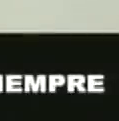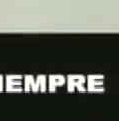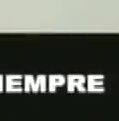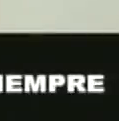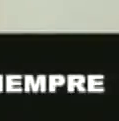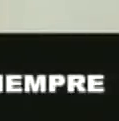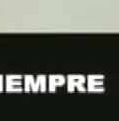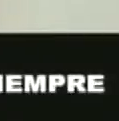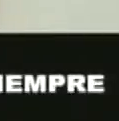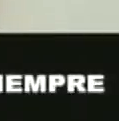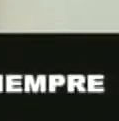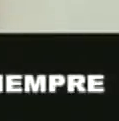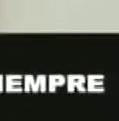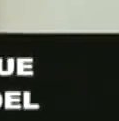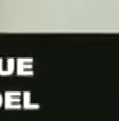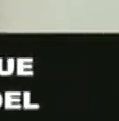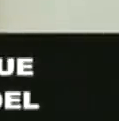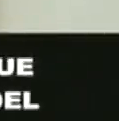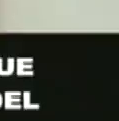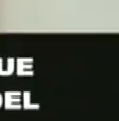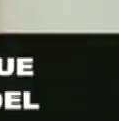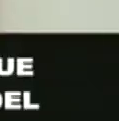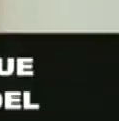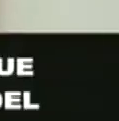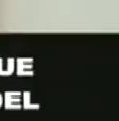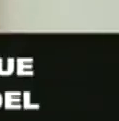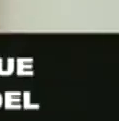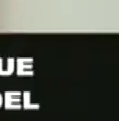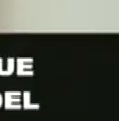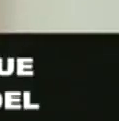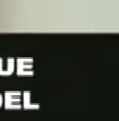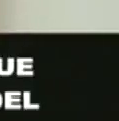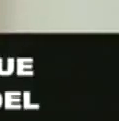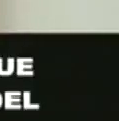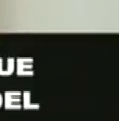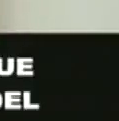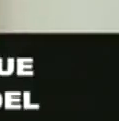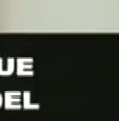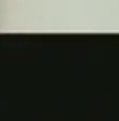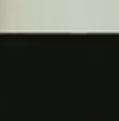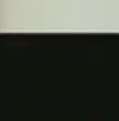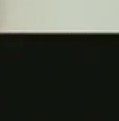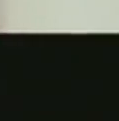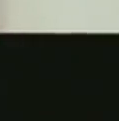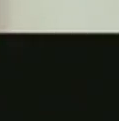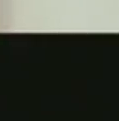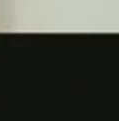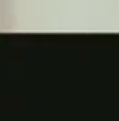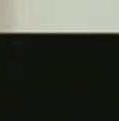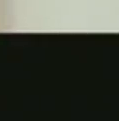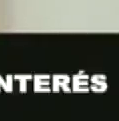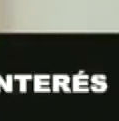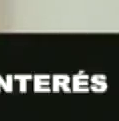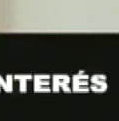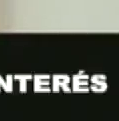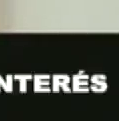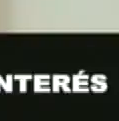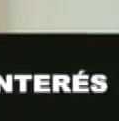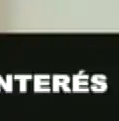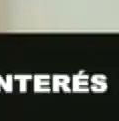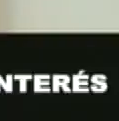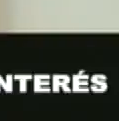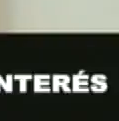Propuestas de ambas partes, siempre. La propuesta paraguaya fue efectivamente una quita del 50% de capital y